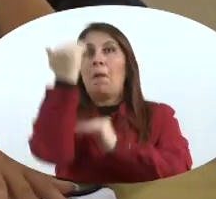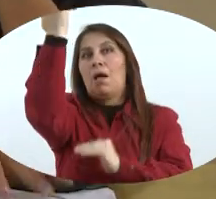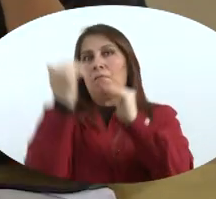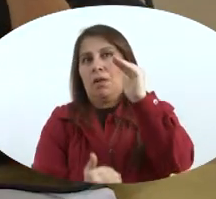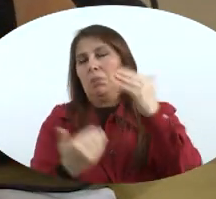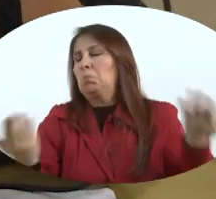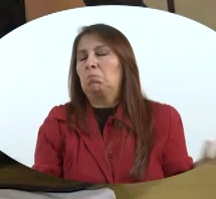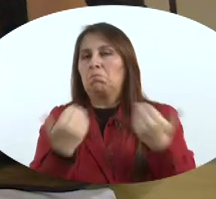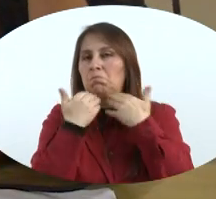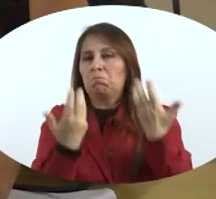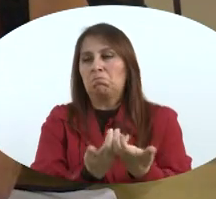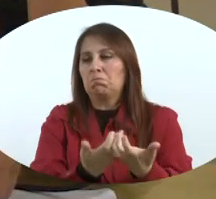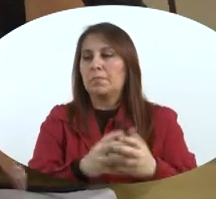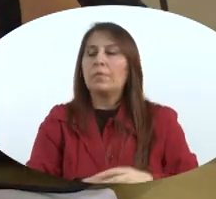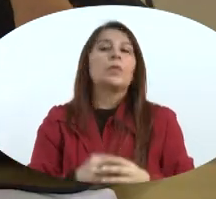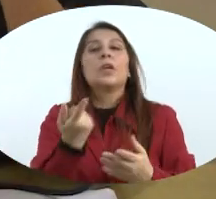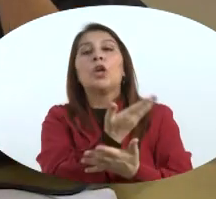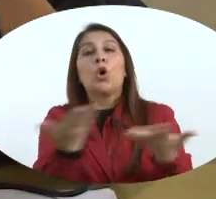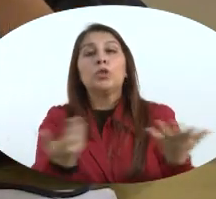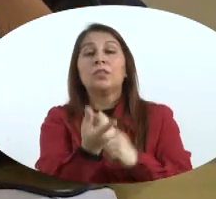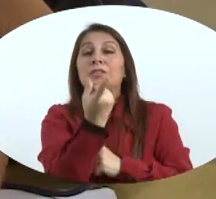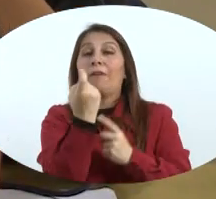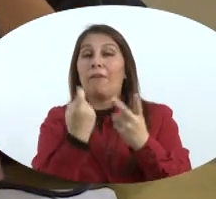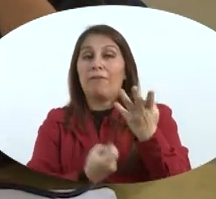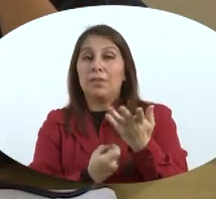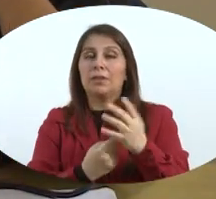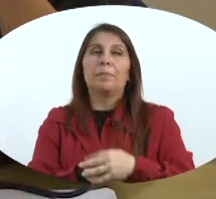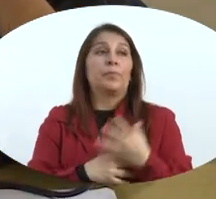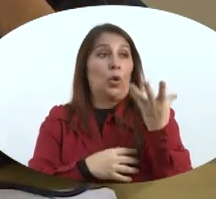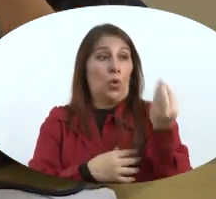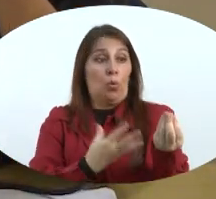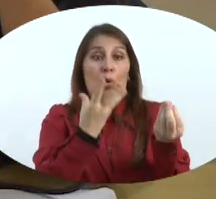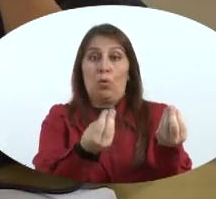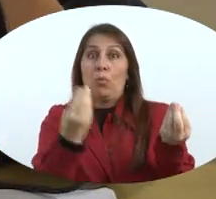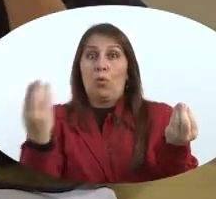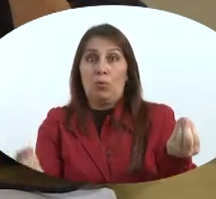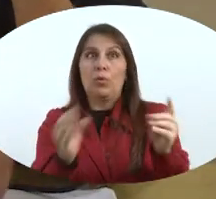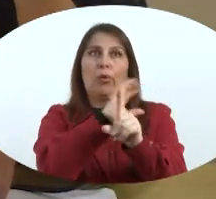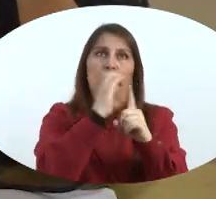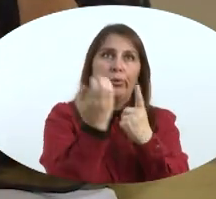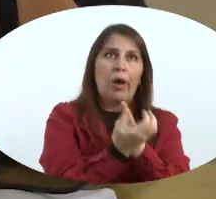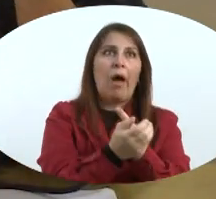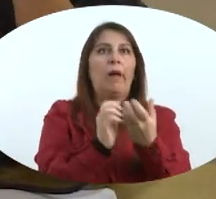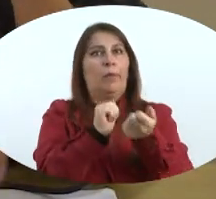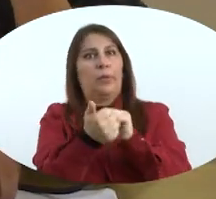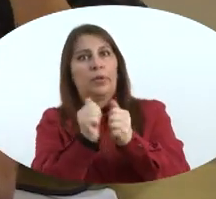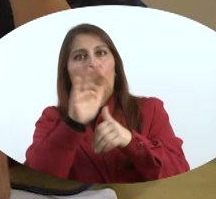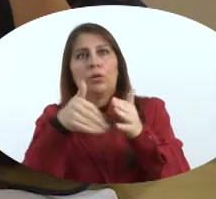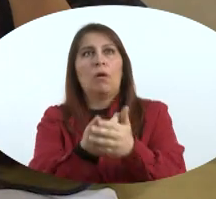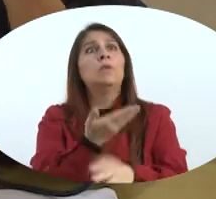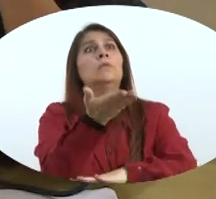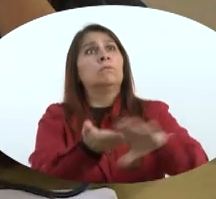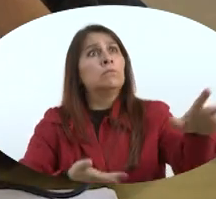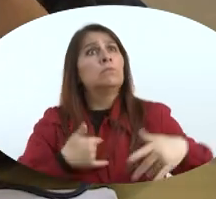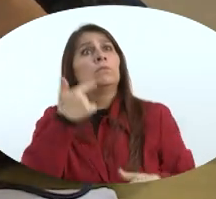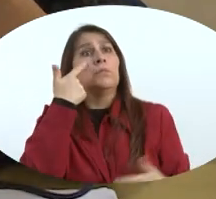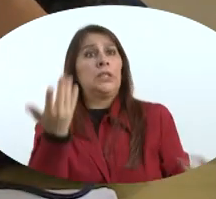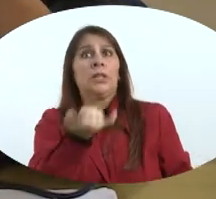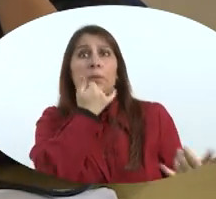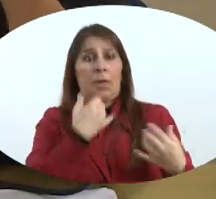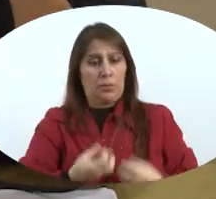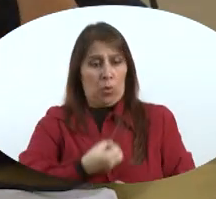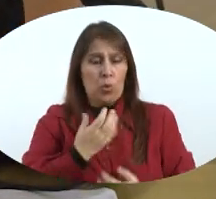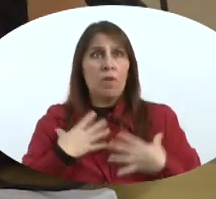y sobre todo cosas que hacen falta los grupos representativos han hecho muchísimas reclamas reclamaciones en torno a este tema en cuanto hay